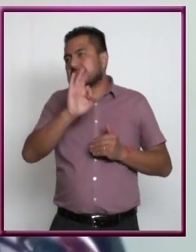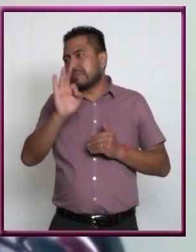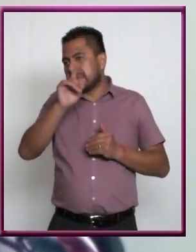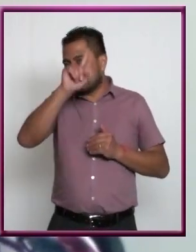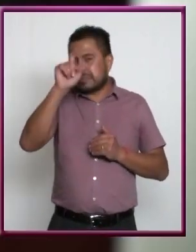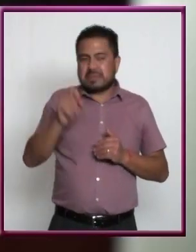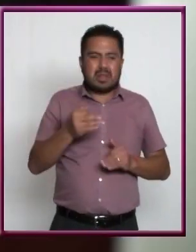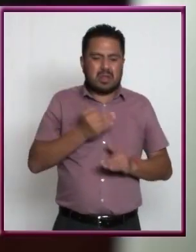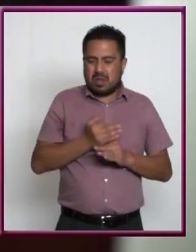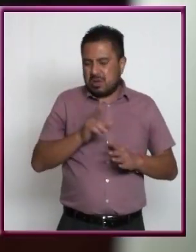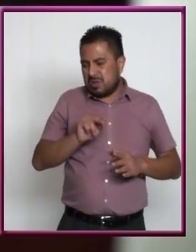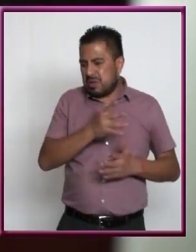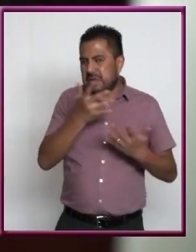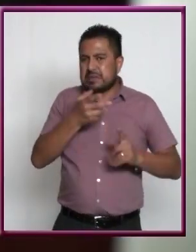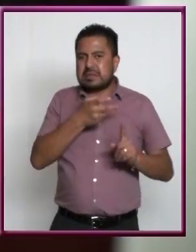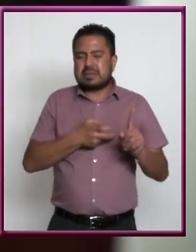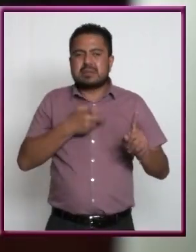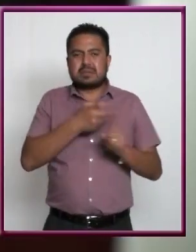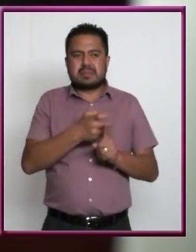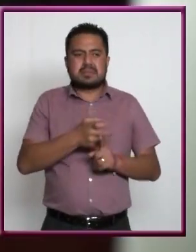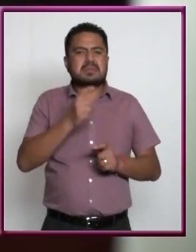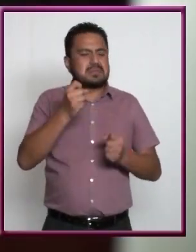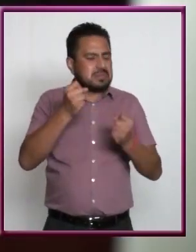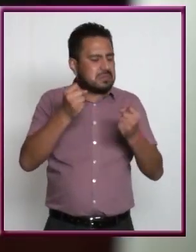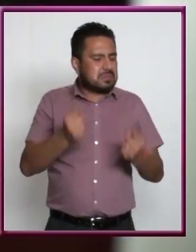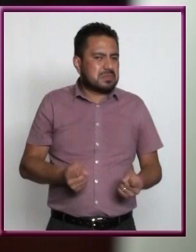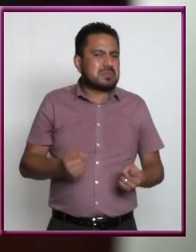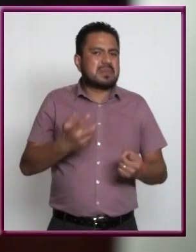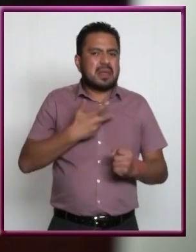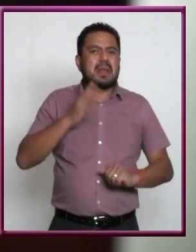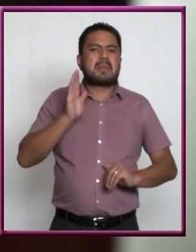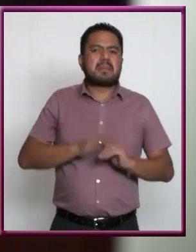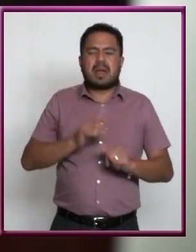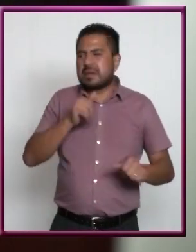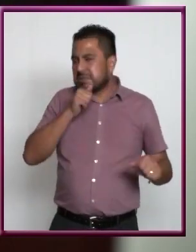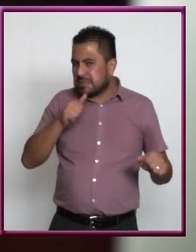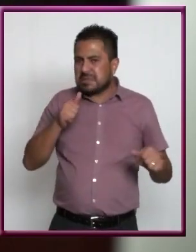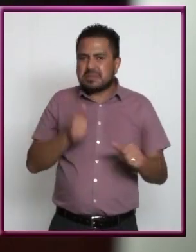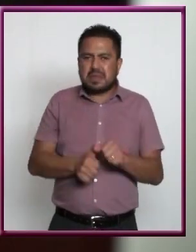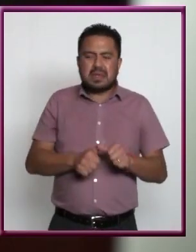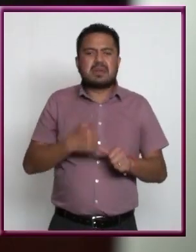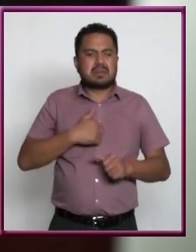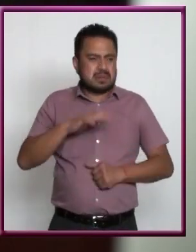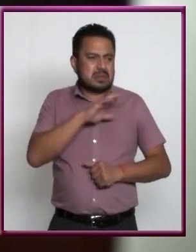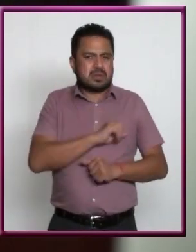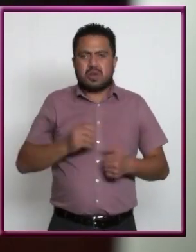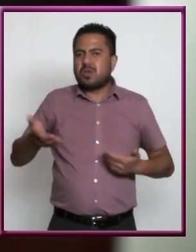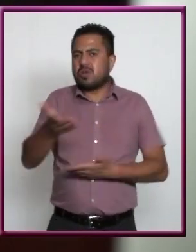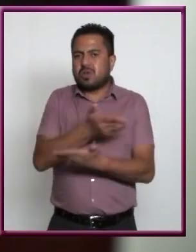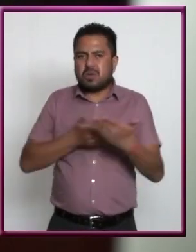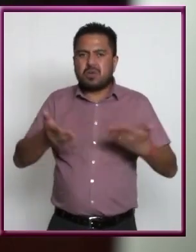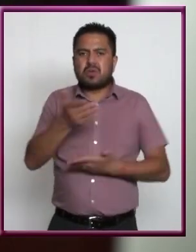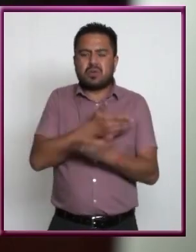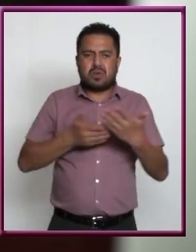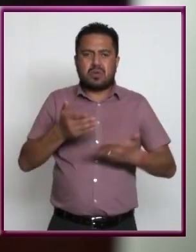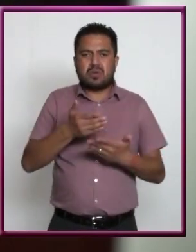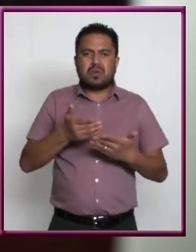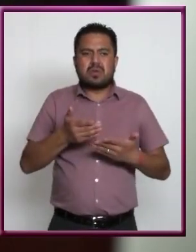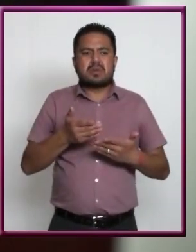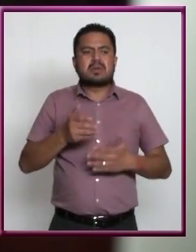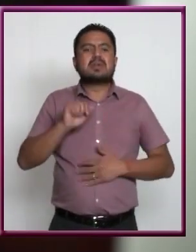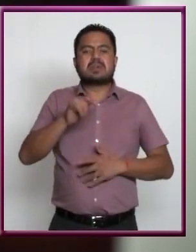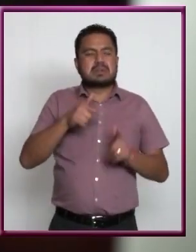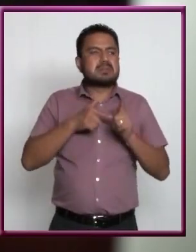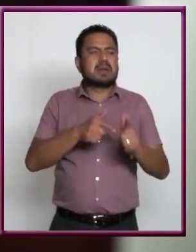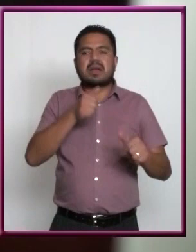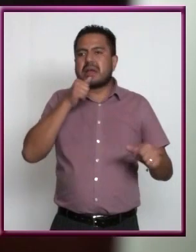quién sabe, no es momento ahora para eso, pero seguramente habrá más letras y me encantará compartirlo con todos. Que